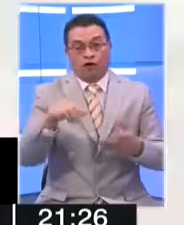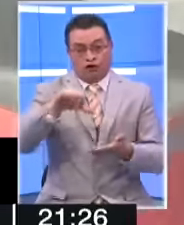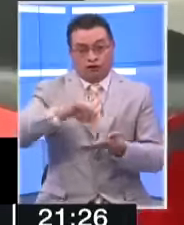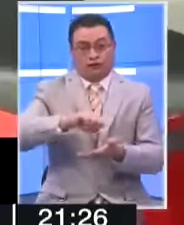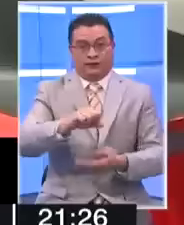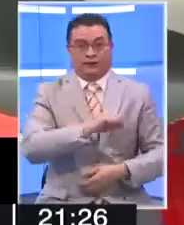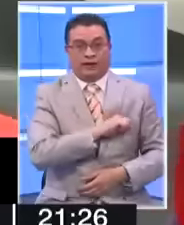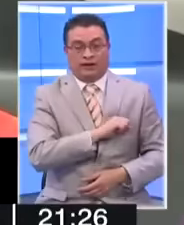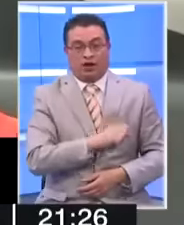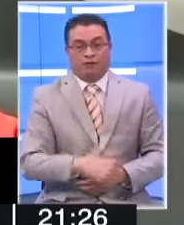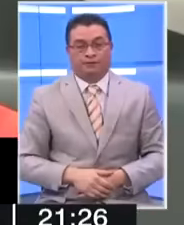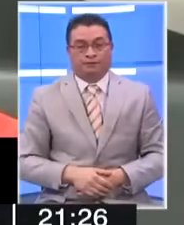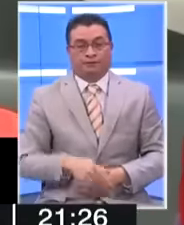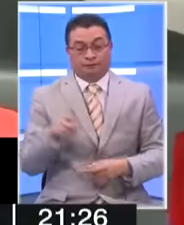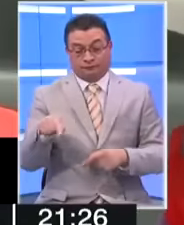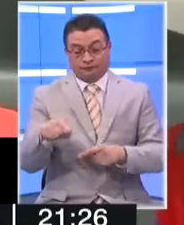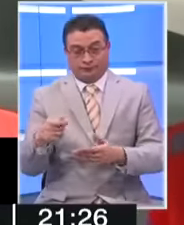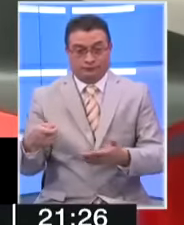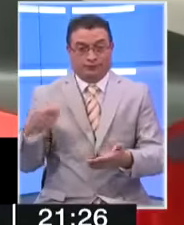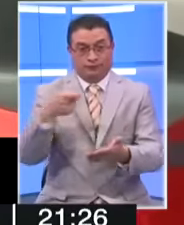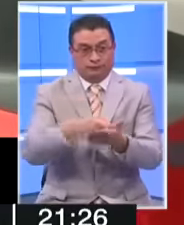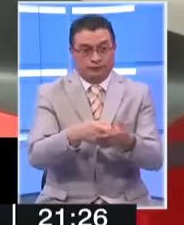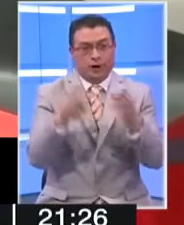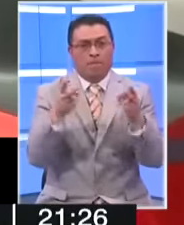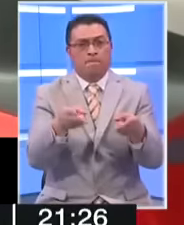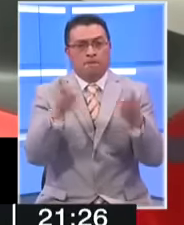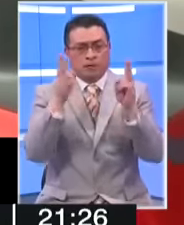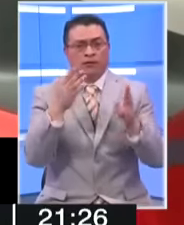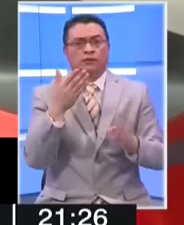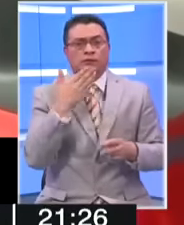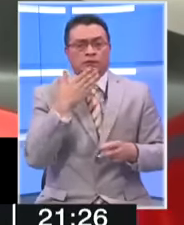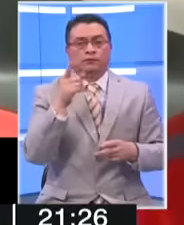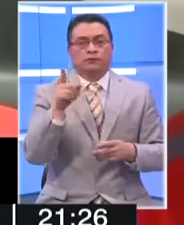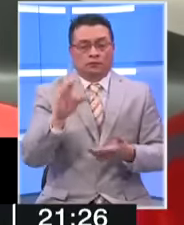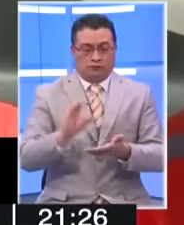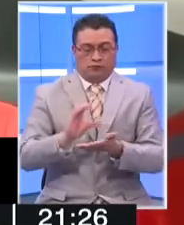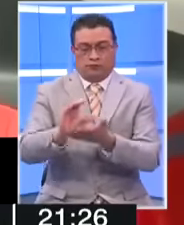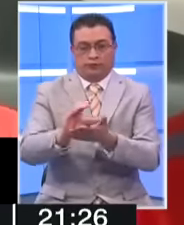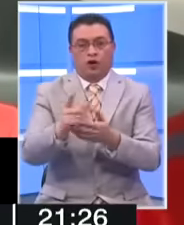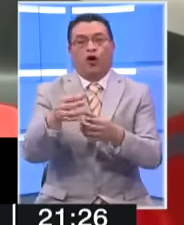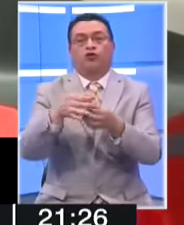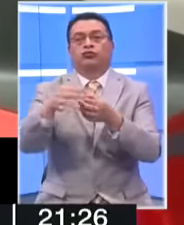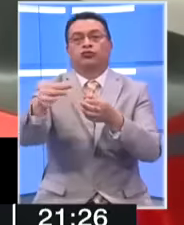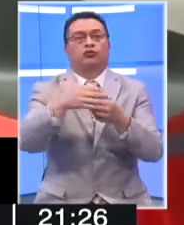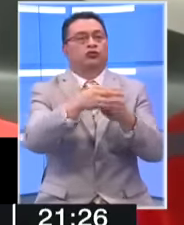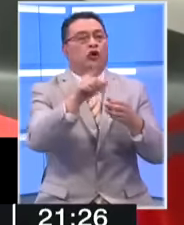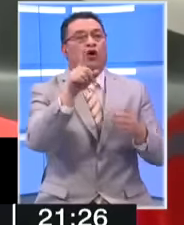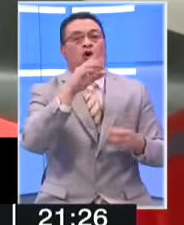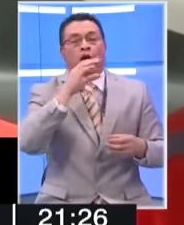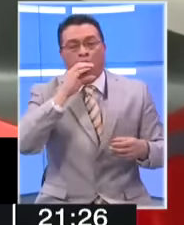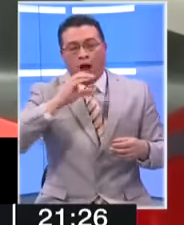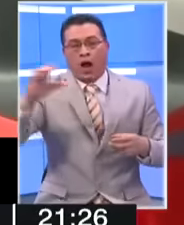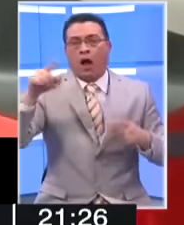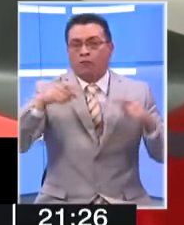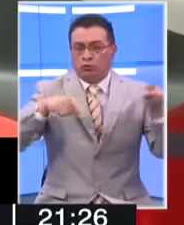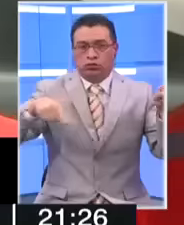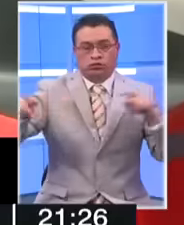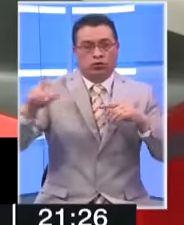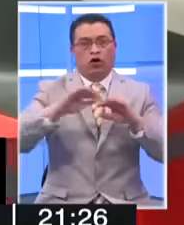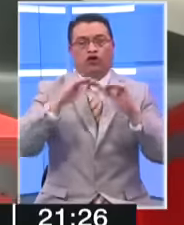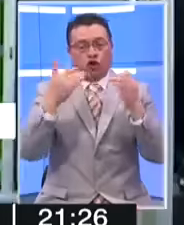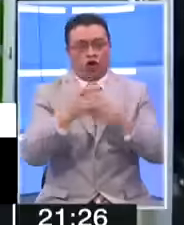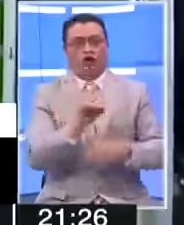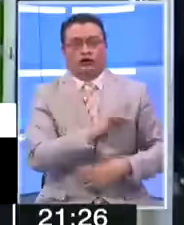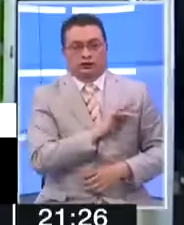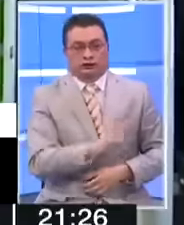capital. Este subsidio también ha permitido tener subsidio a zonas aisladas y zonas rurales en el resto del